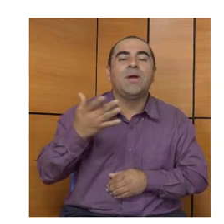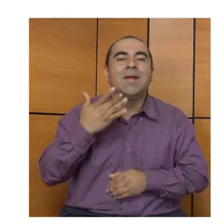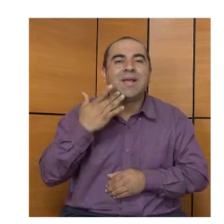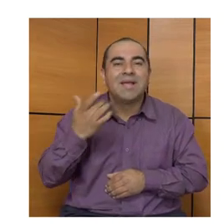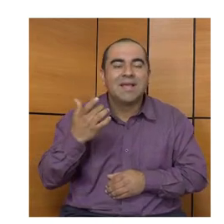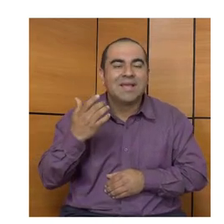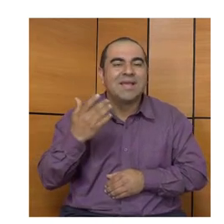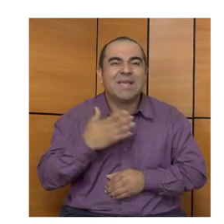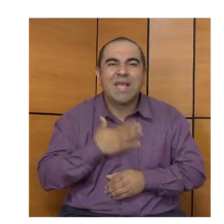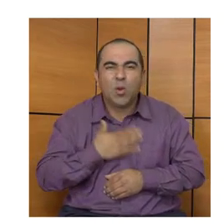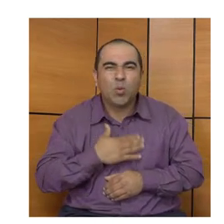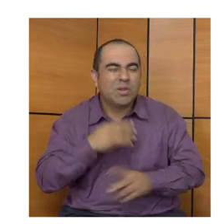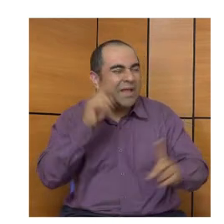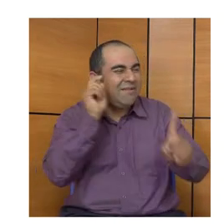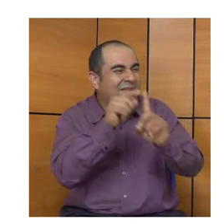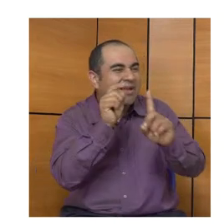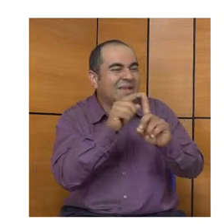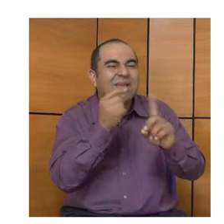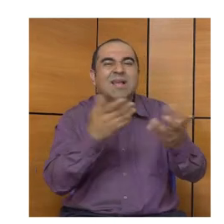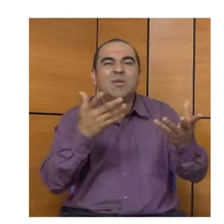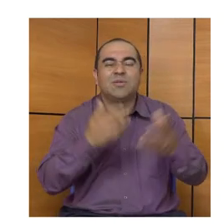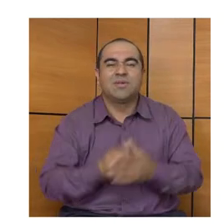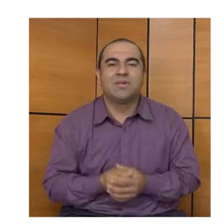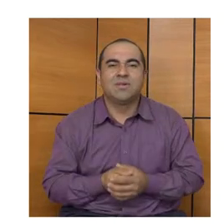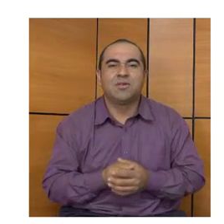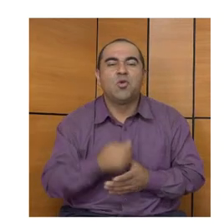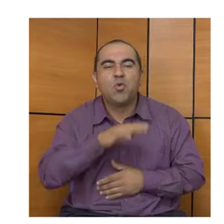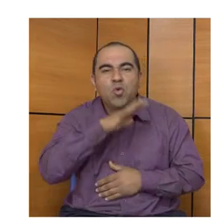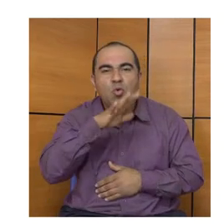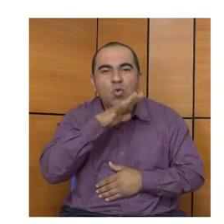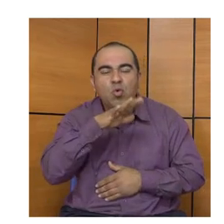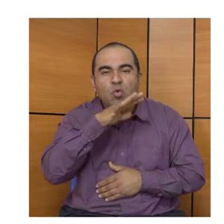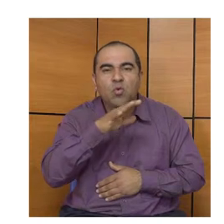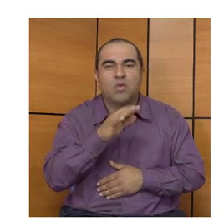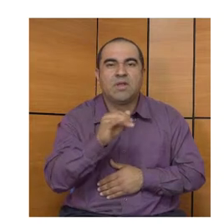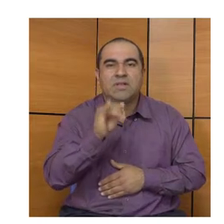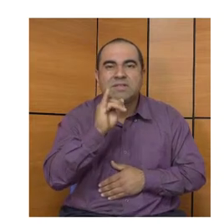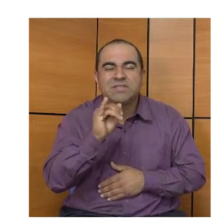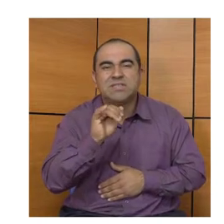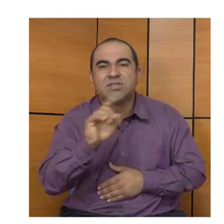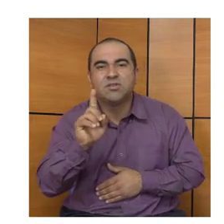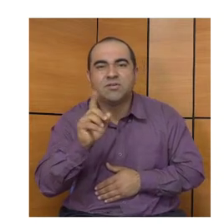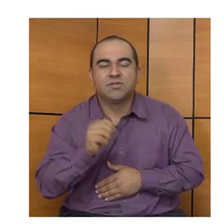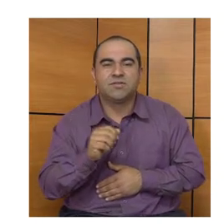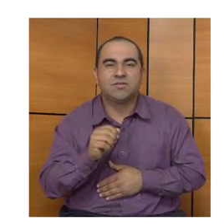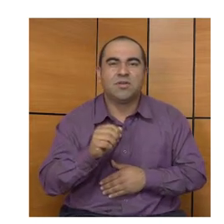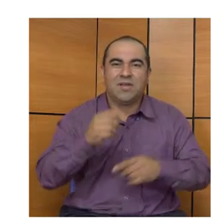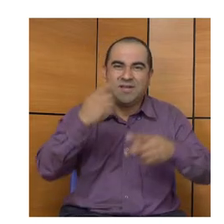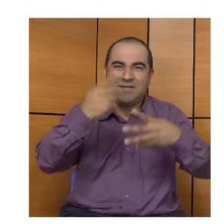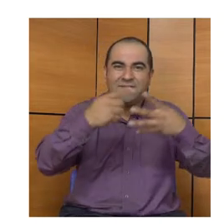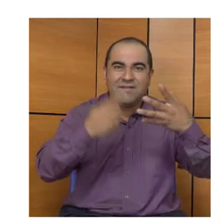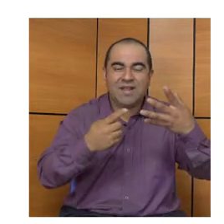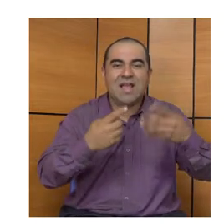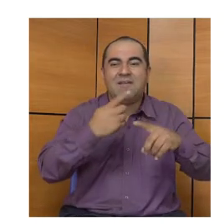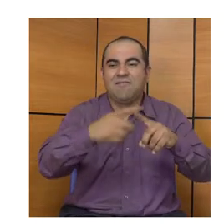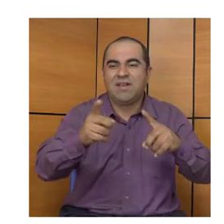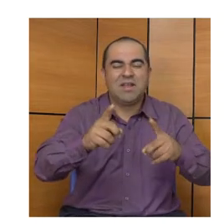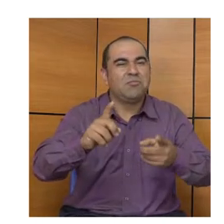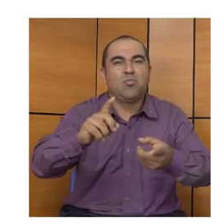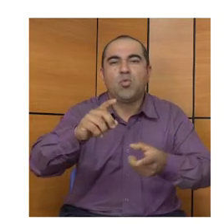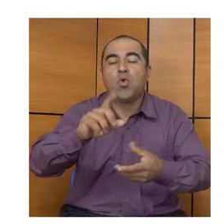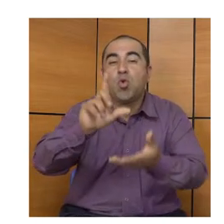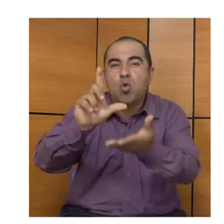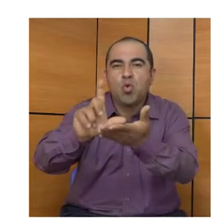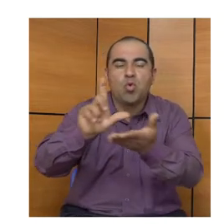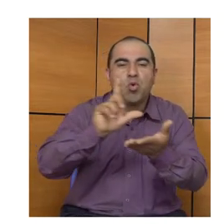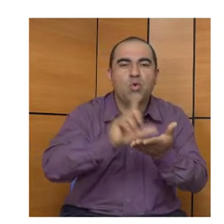qué es lo que les motivaba, ¿no? a utilizar estos servicios, un poco igual que antes, ¿no? Variables demográficas frente a